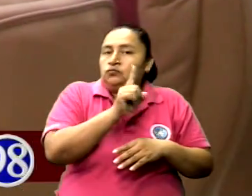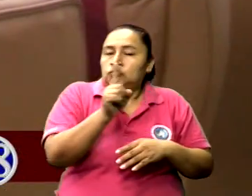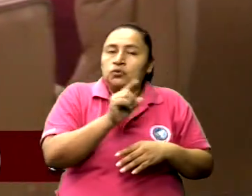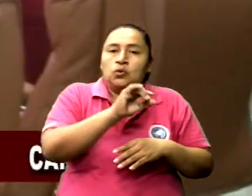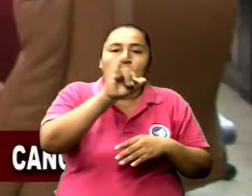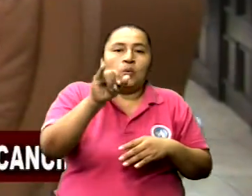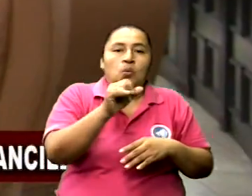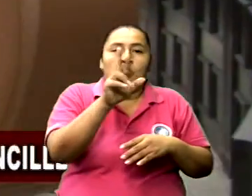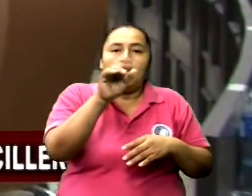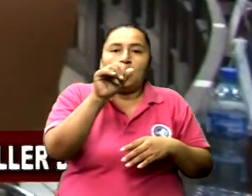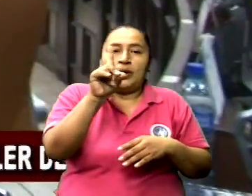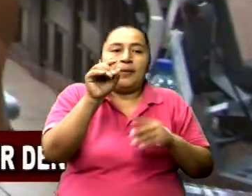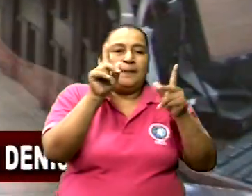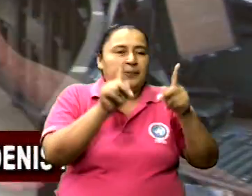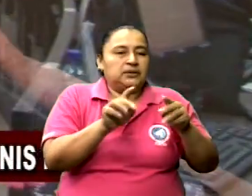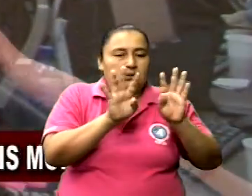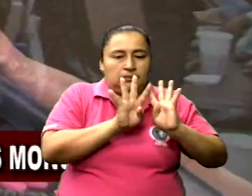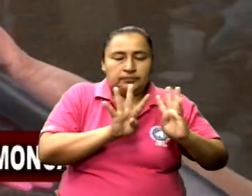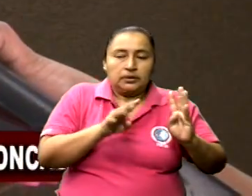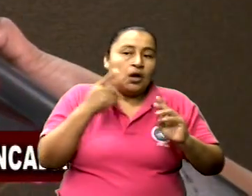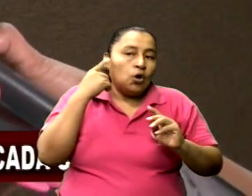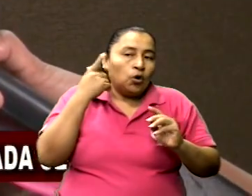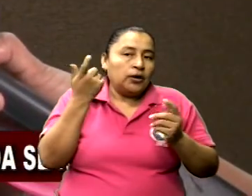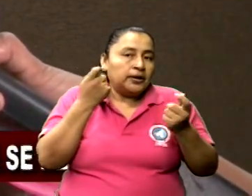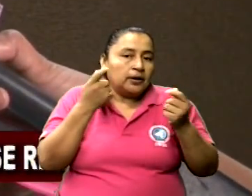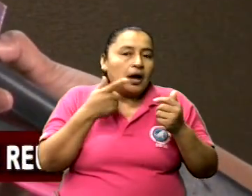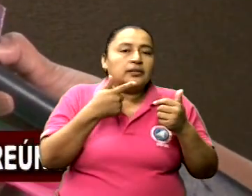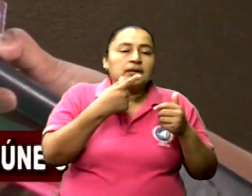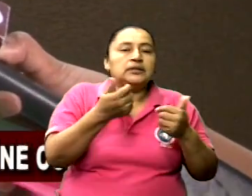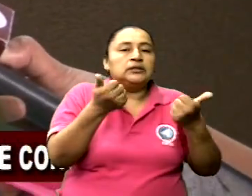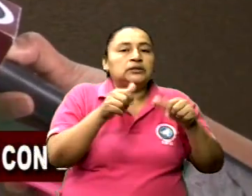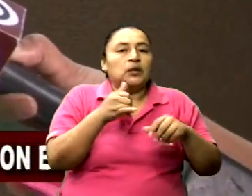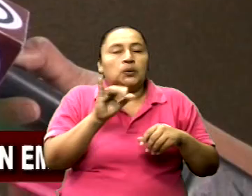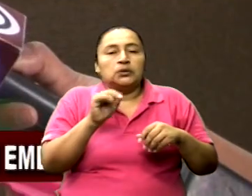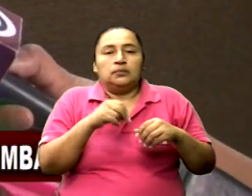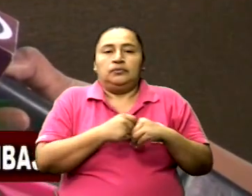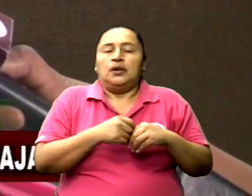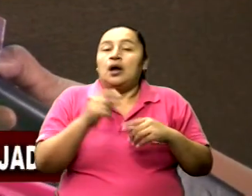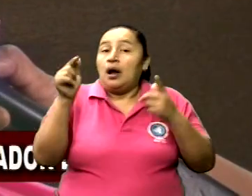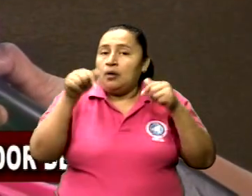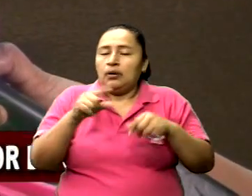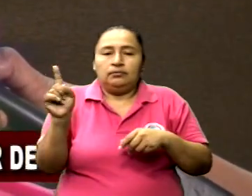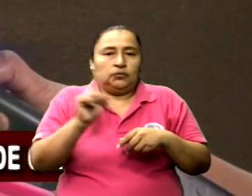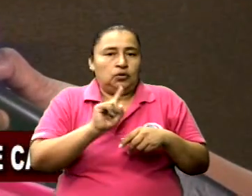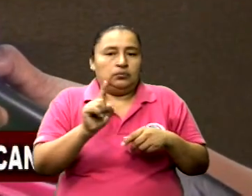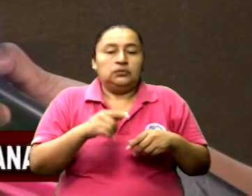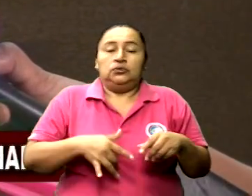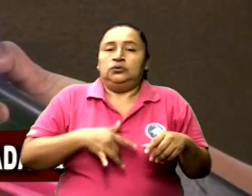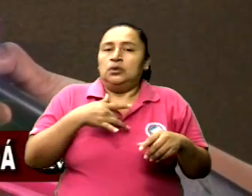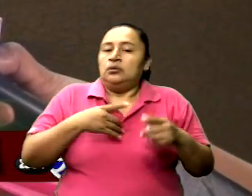de conciencia. Estamos creando una disposición que